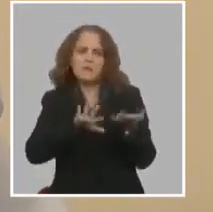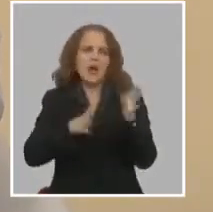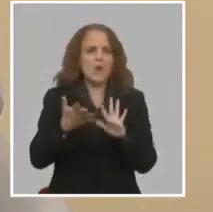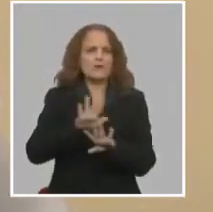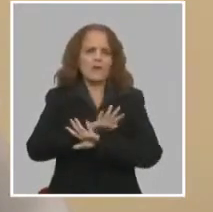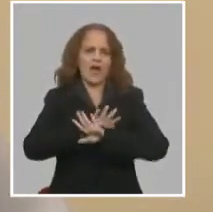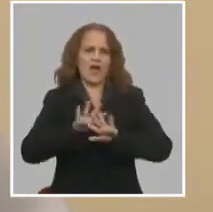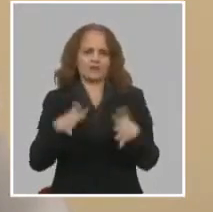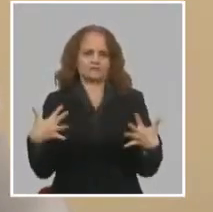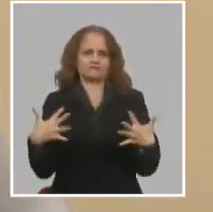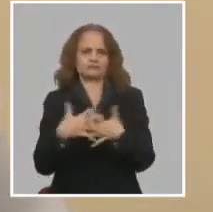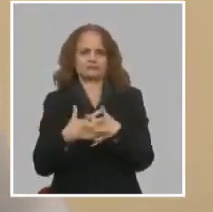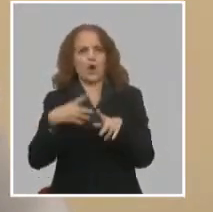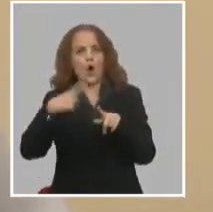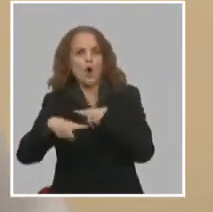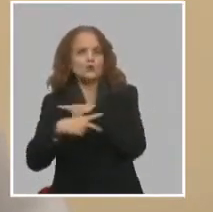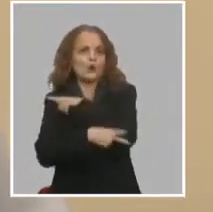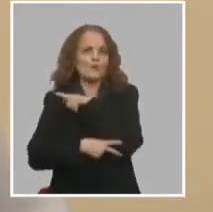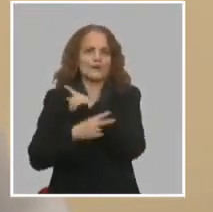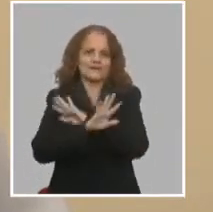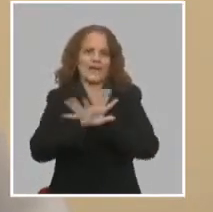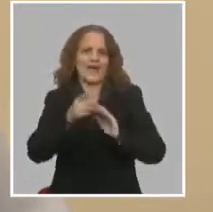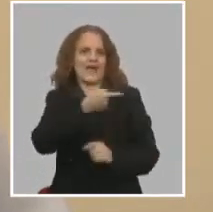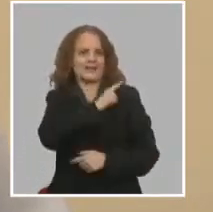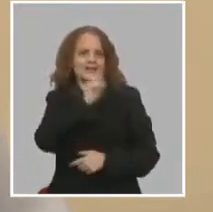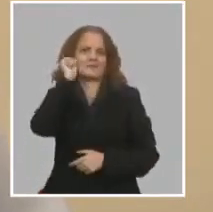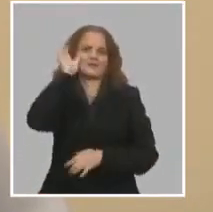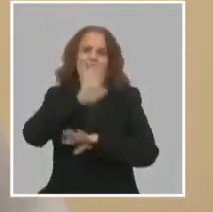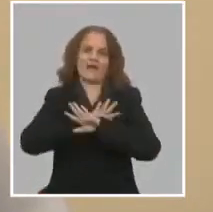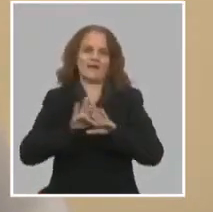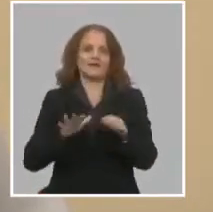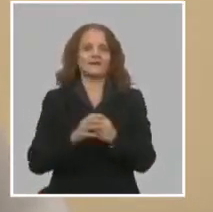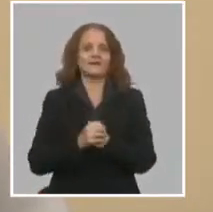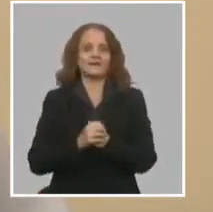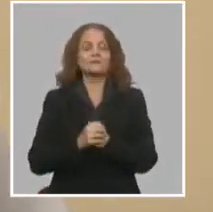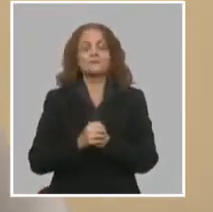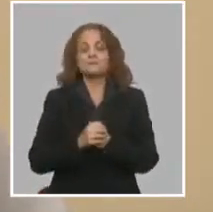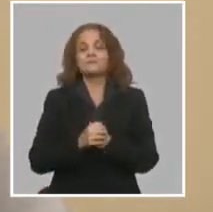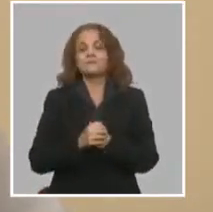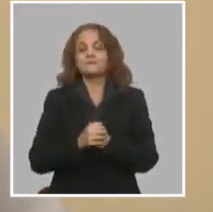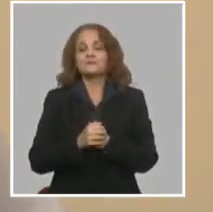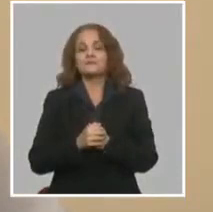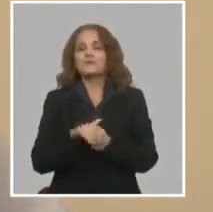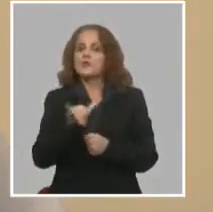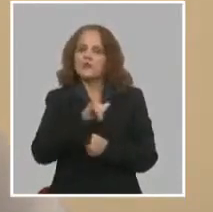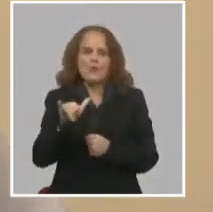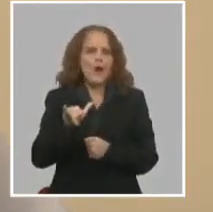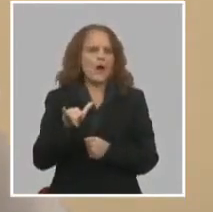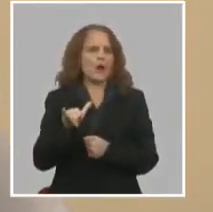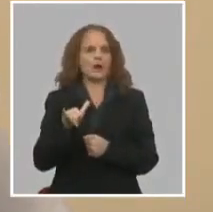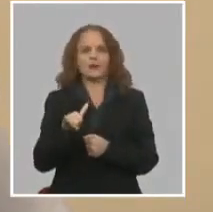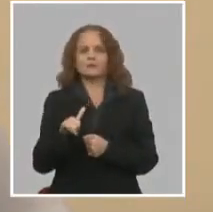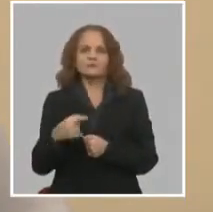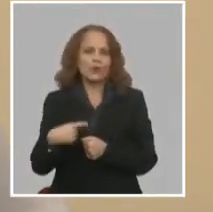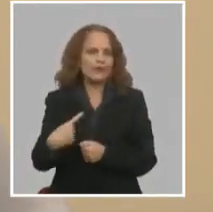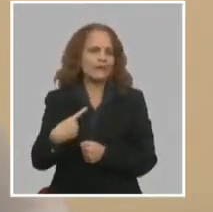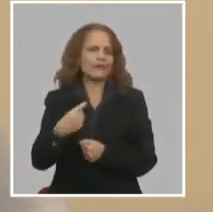de la interrelación con otras culturas y toda la fuerza de cumplir bien con el deber, que todo